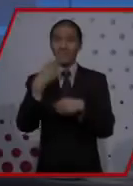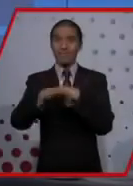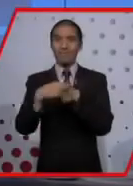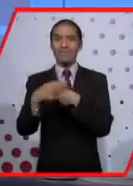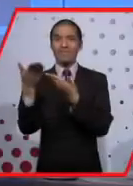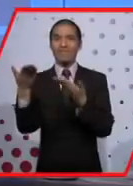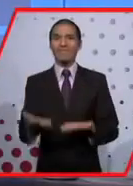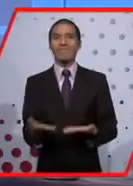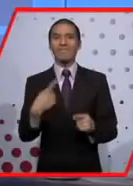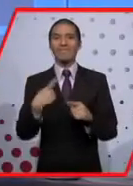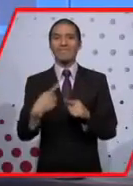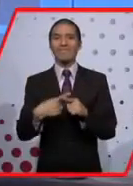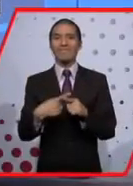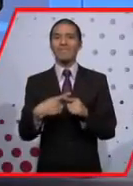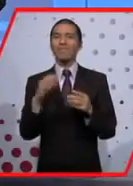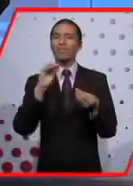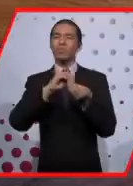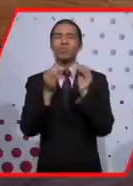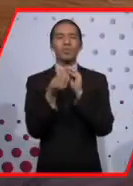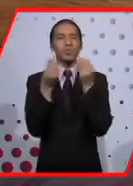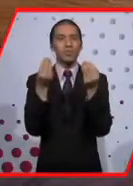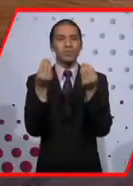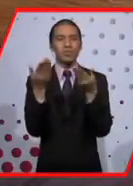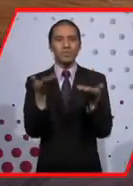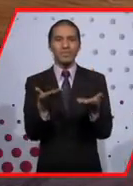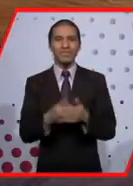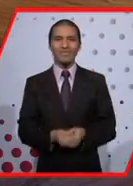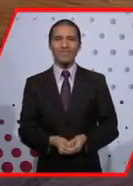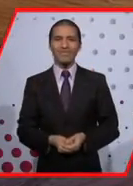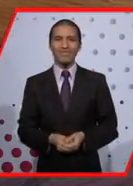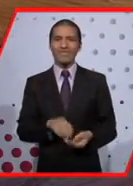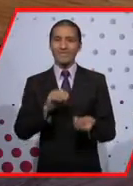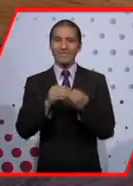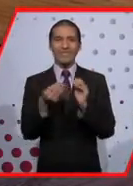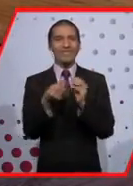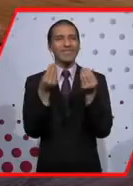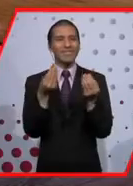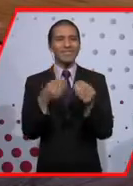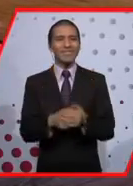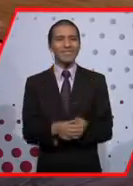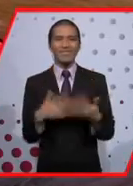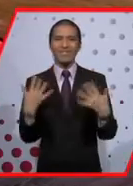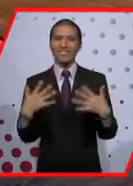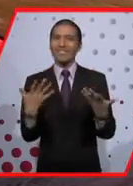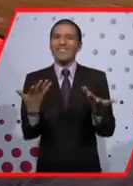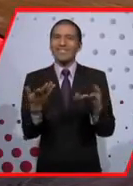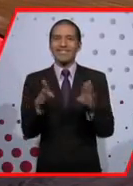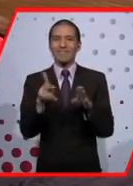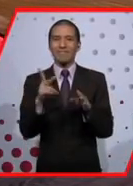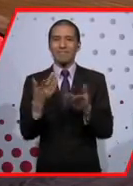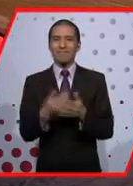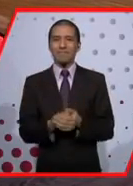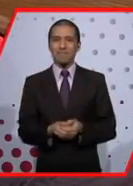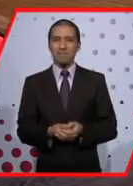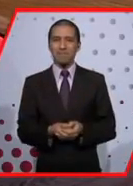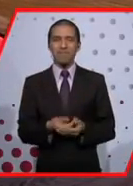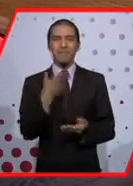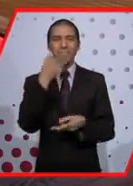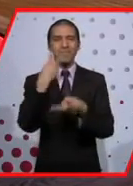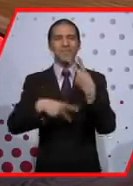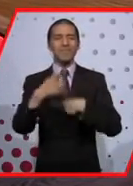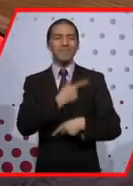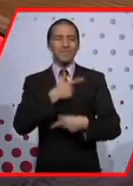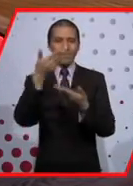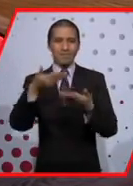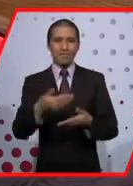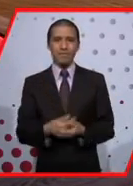Hoy en el estudio, bésame mucho. Bésame mucho. Pues nos besuqueamos si usted quiere, pero bueno, mi Nadia, ¿cómo estás, mi niña? Bienvenida, qué gusto tenerte